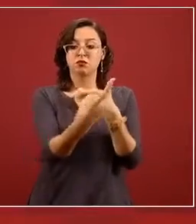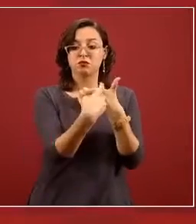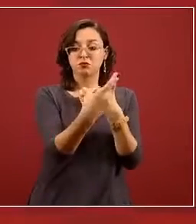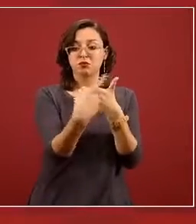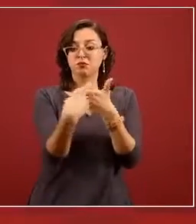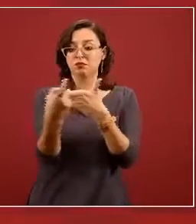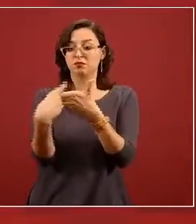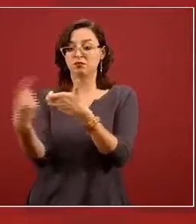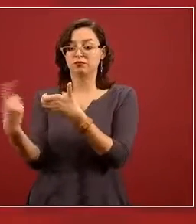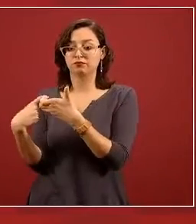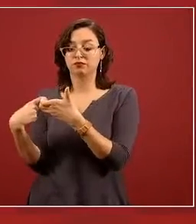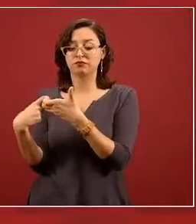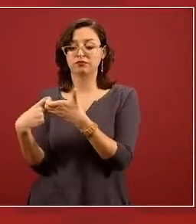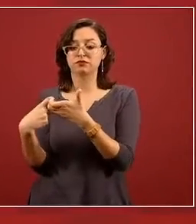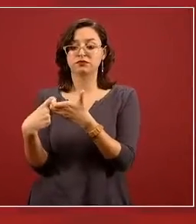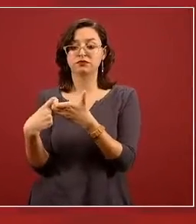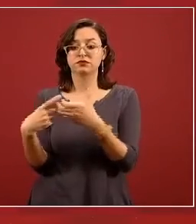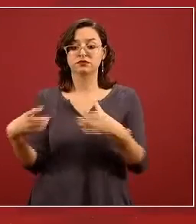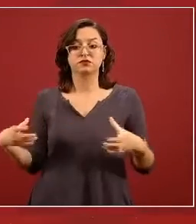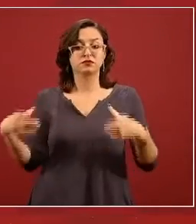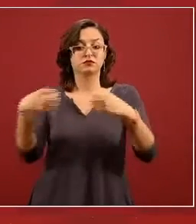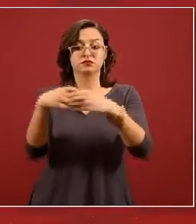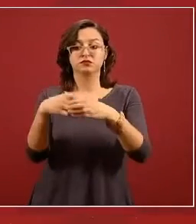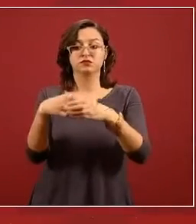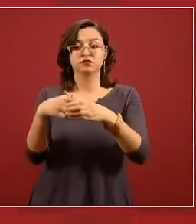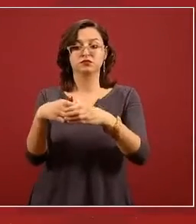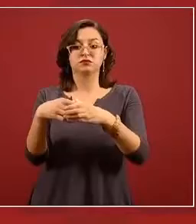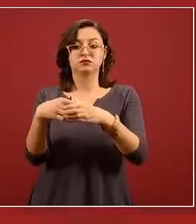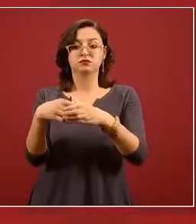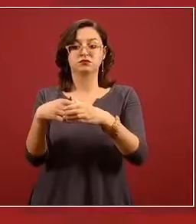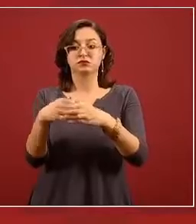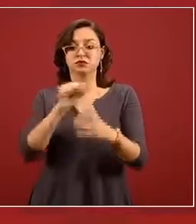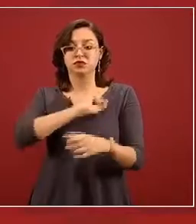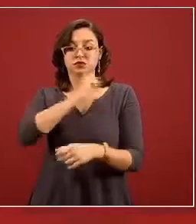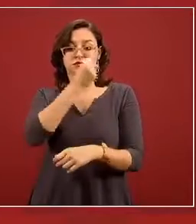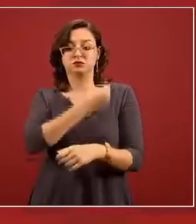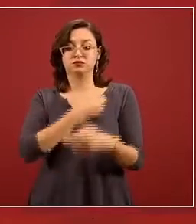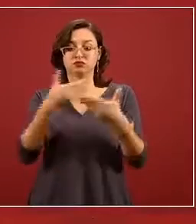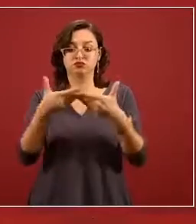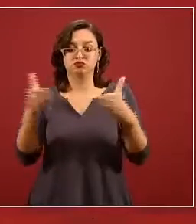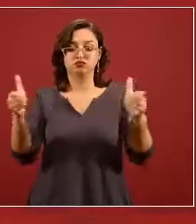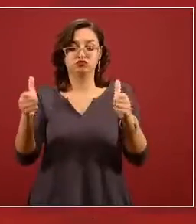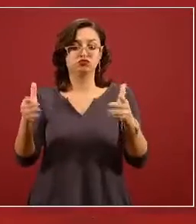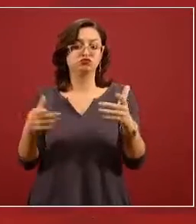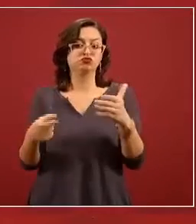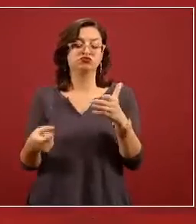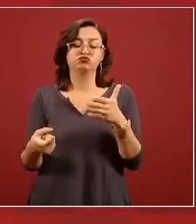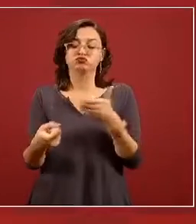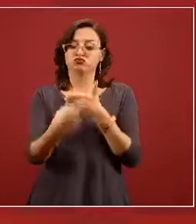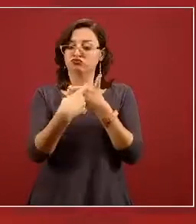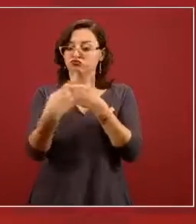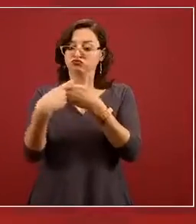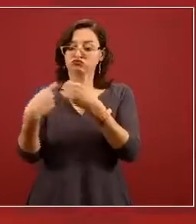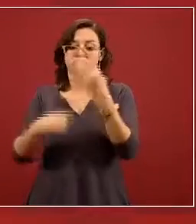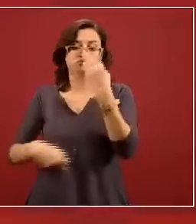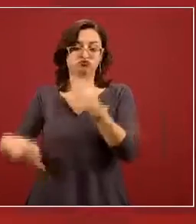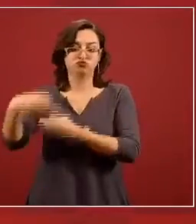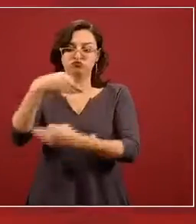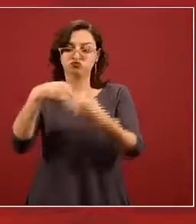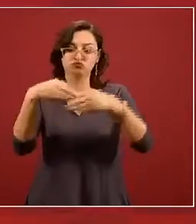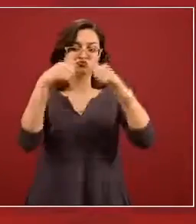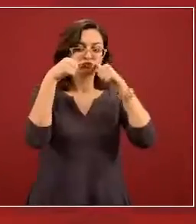multisectorial que compone el Comando de Operación de Emergencias de Salud Pública, donde nos reunimos todos los componentes de